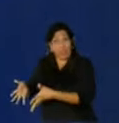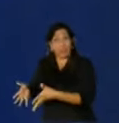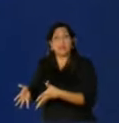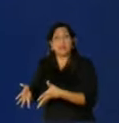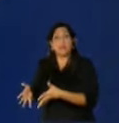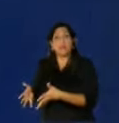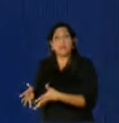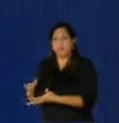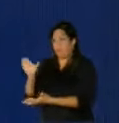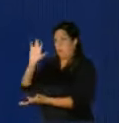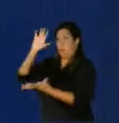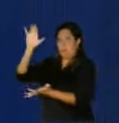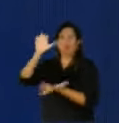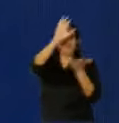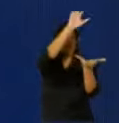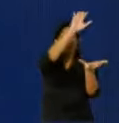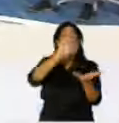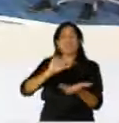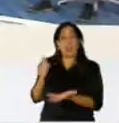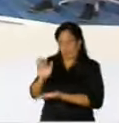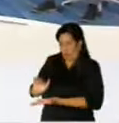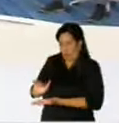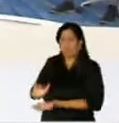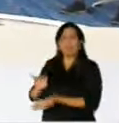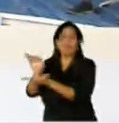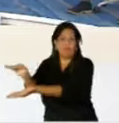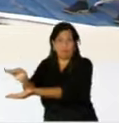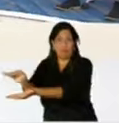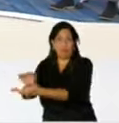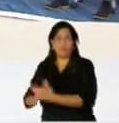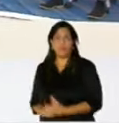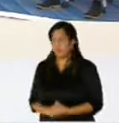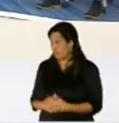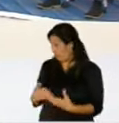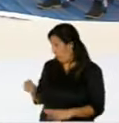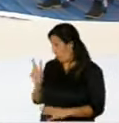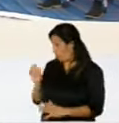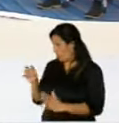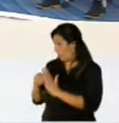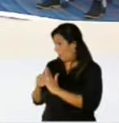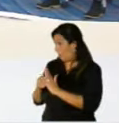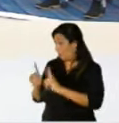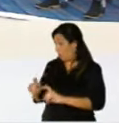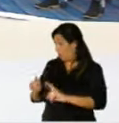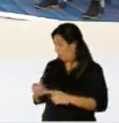que, me corrige el secretario, entiendo que ya esas 200,000 pruebas ya deben estar